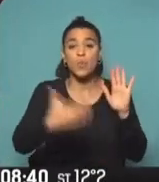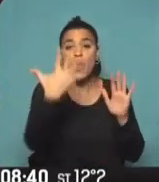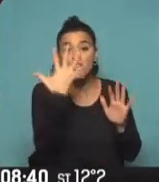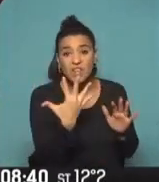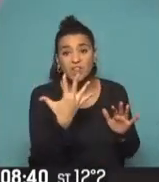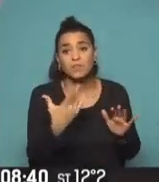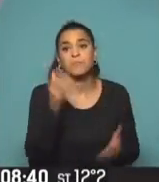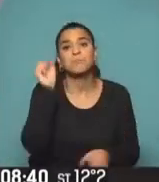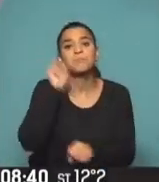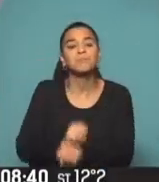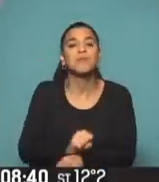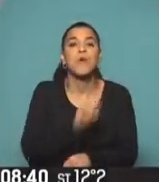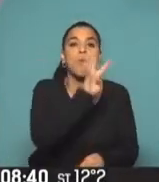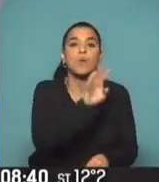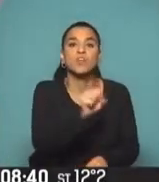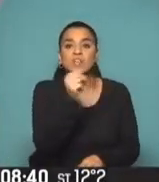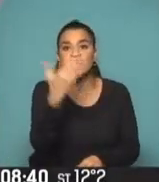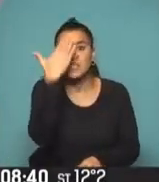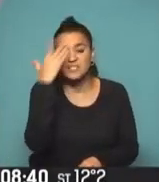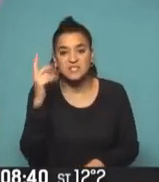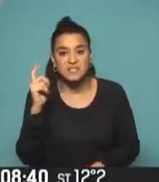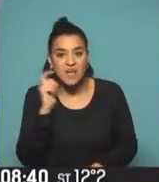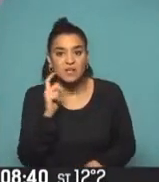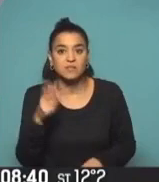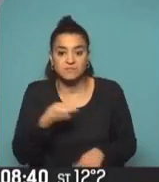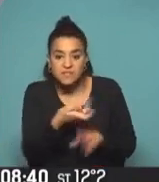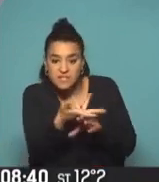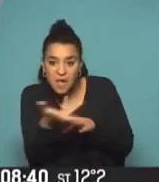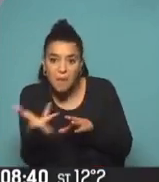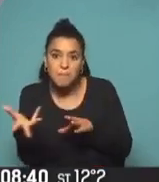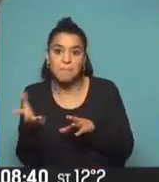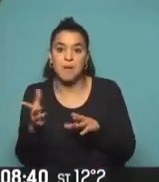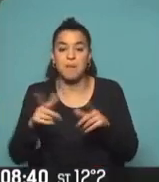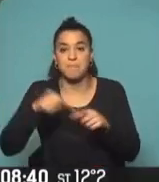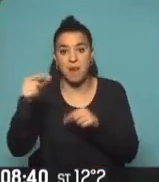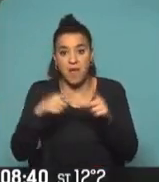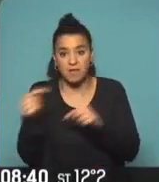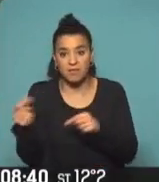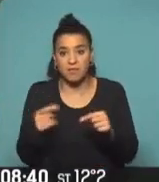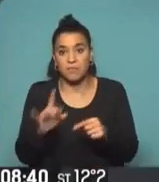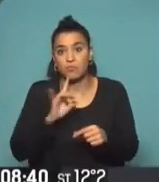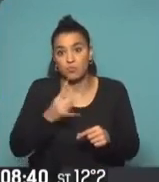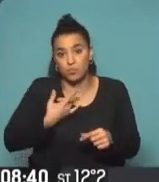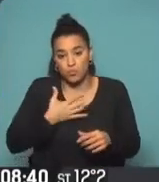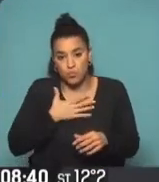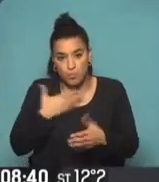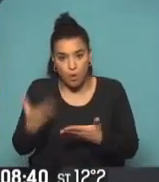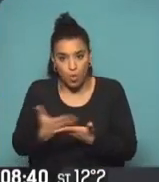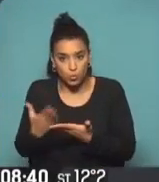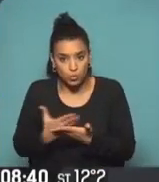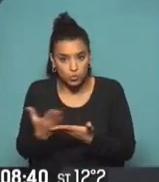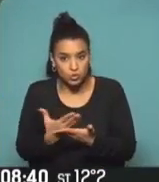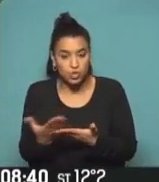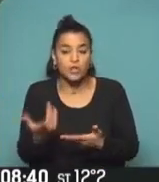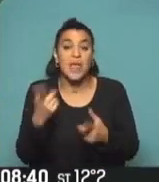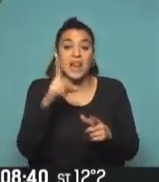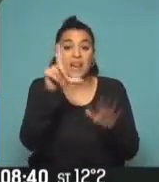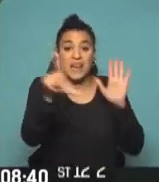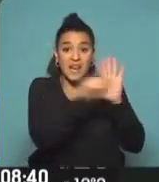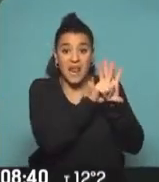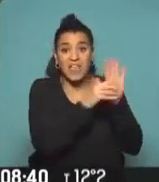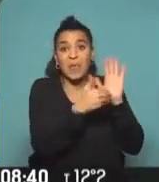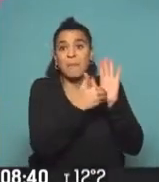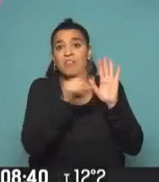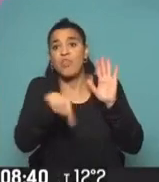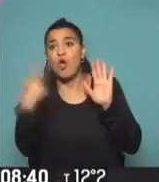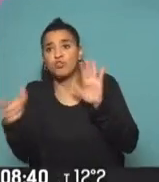pena de 4 a 15 años la siembra y el cultivo para de plantas para producir estupefacientes entonces tenemos una ley que depende de